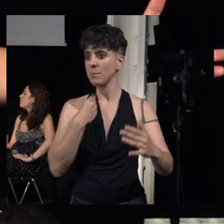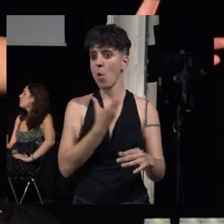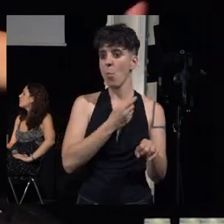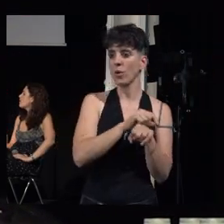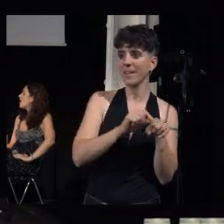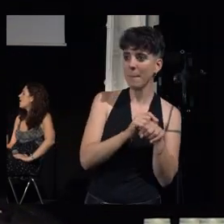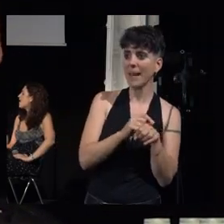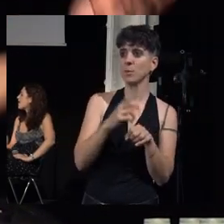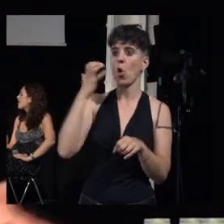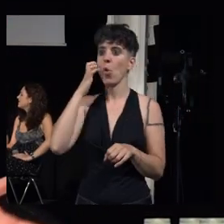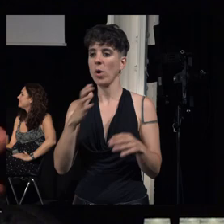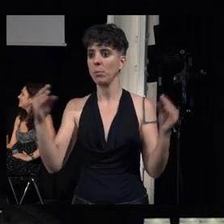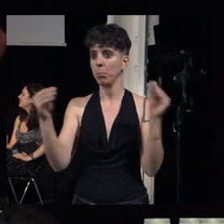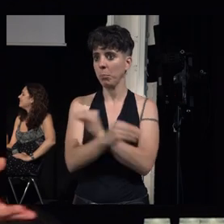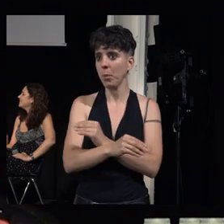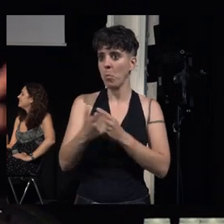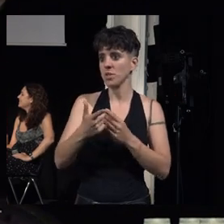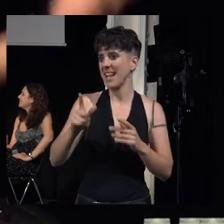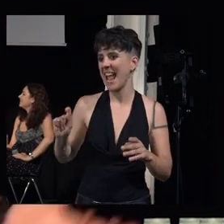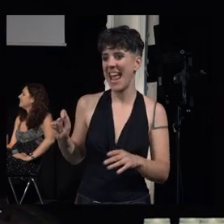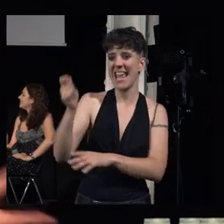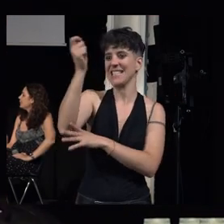municipalismo queer, pues lo habéis petado con los queer,